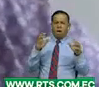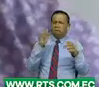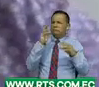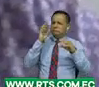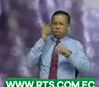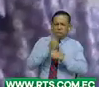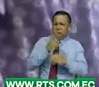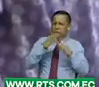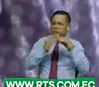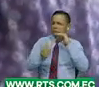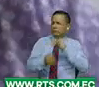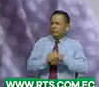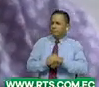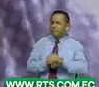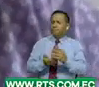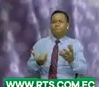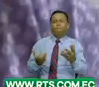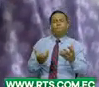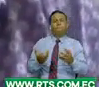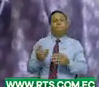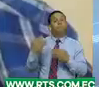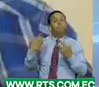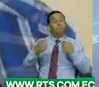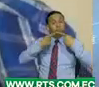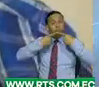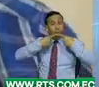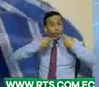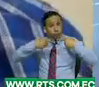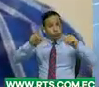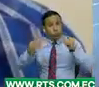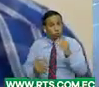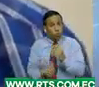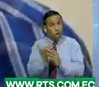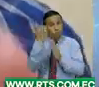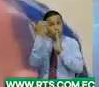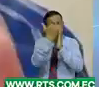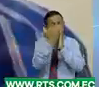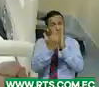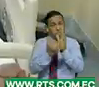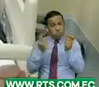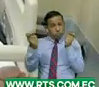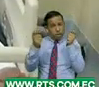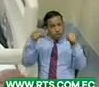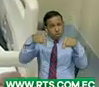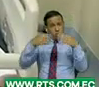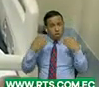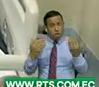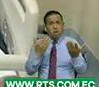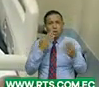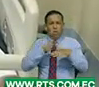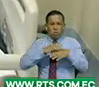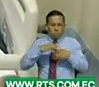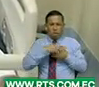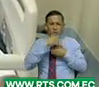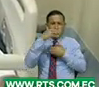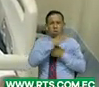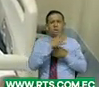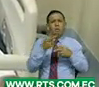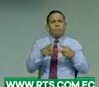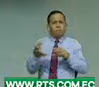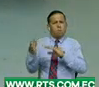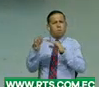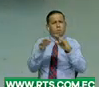las reacciones después de la difusión de las nuevas restricciones en guayaquil por el incremento de contagios y decesos por kobe